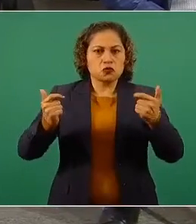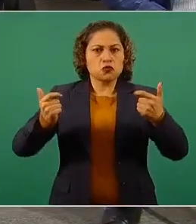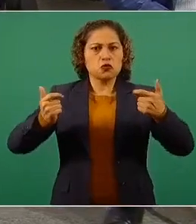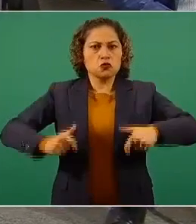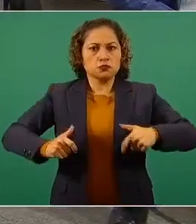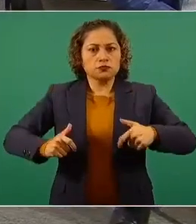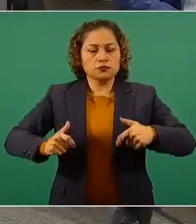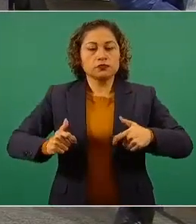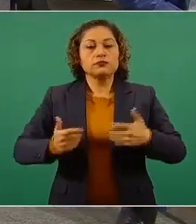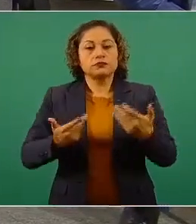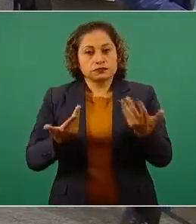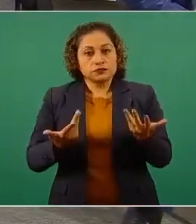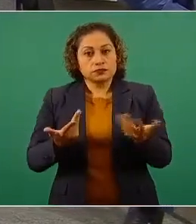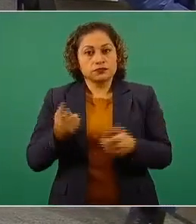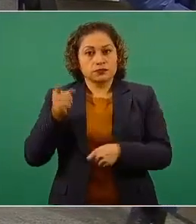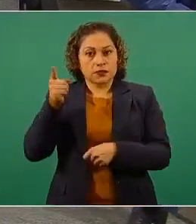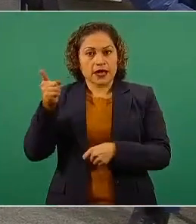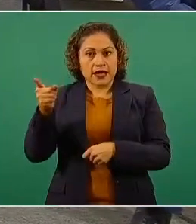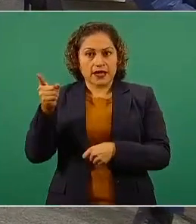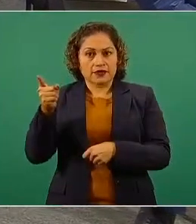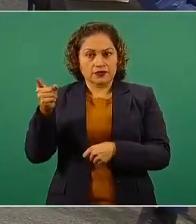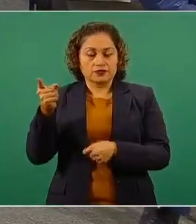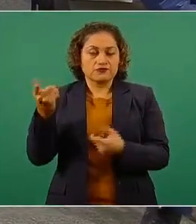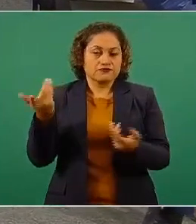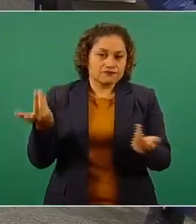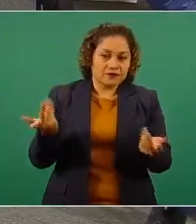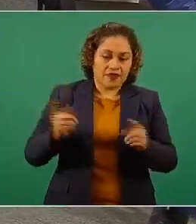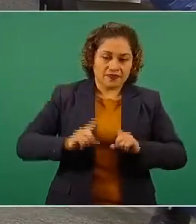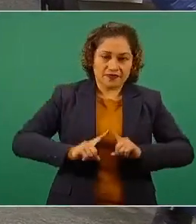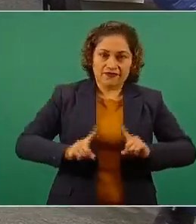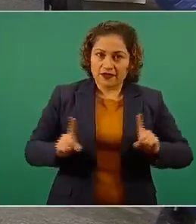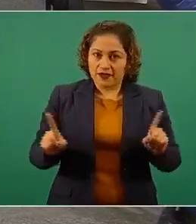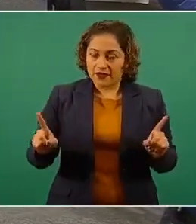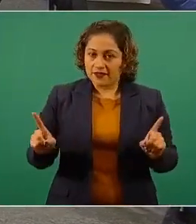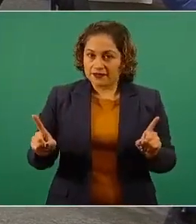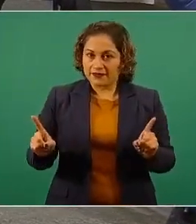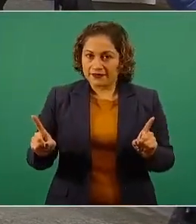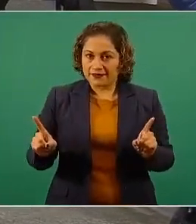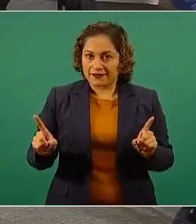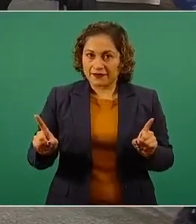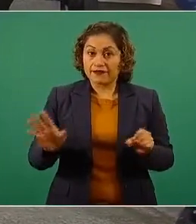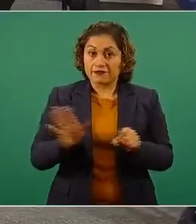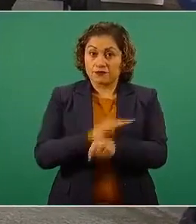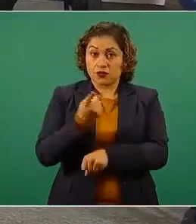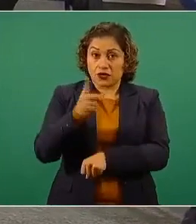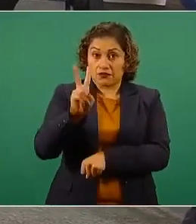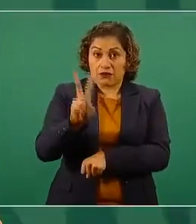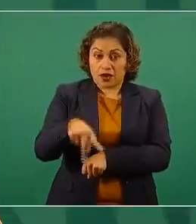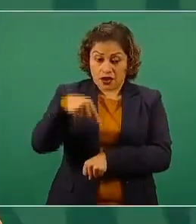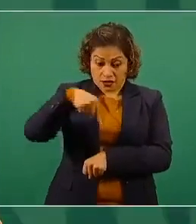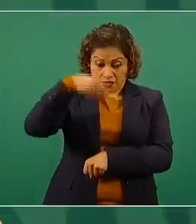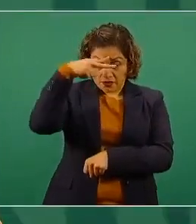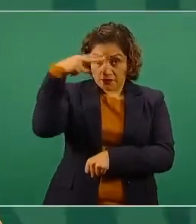no se actúa así, con tanta eficacia.